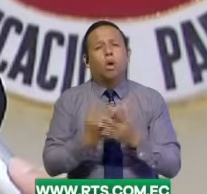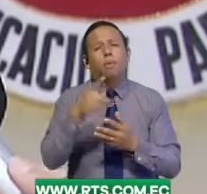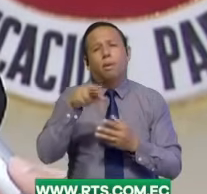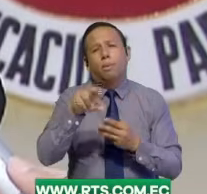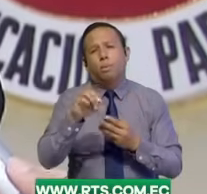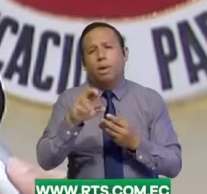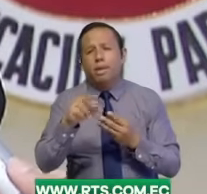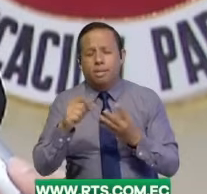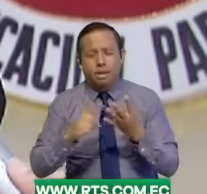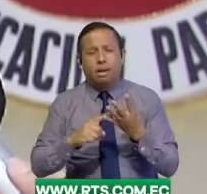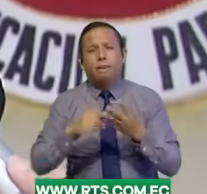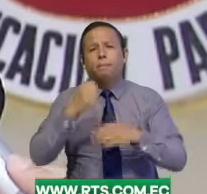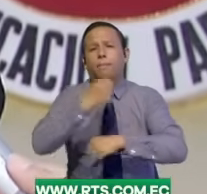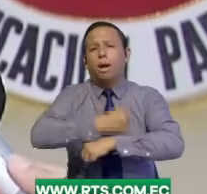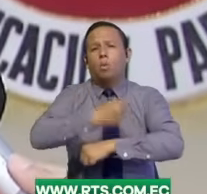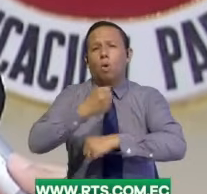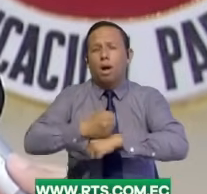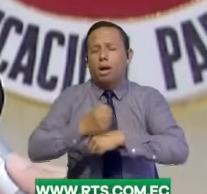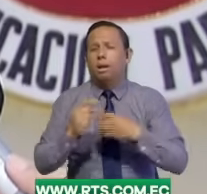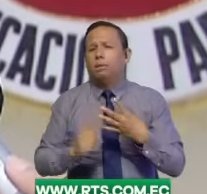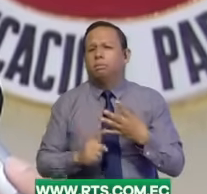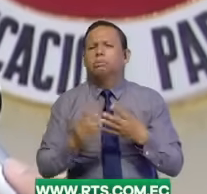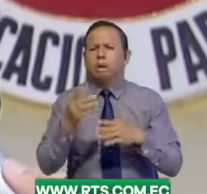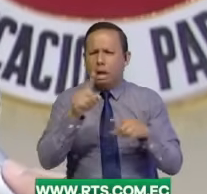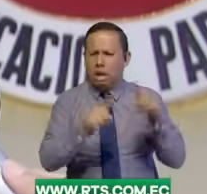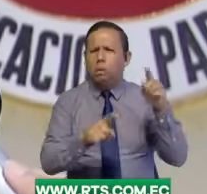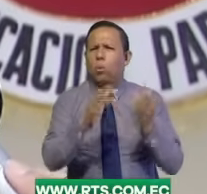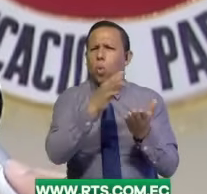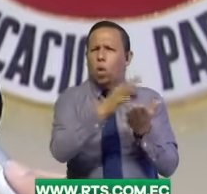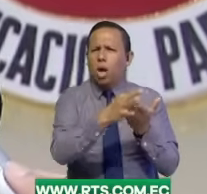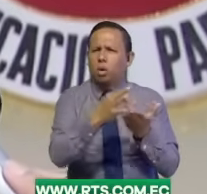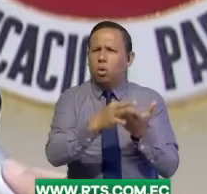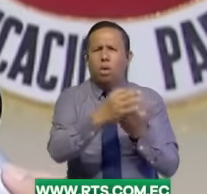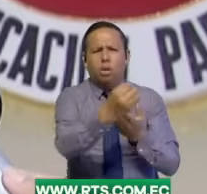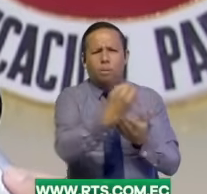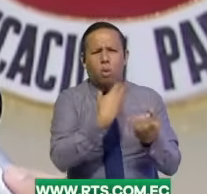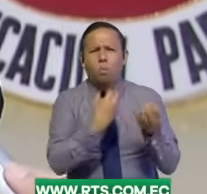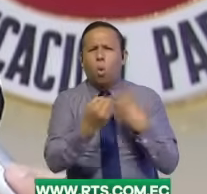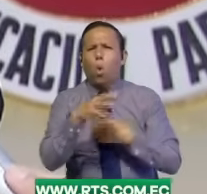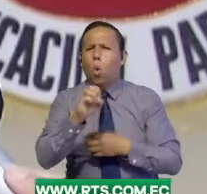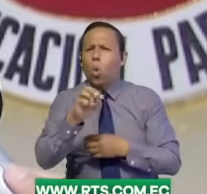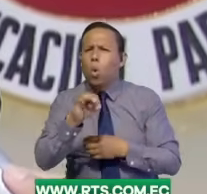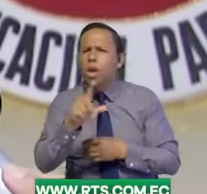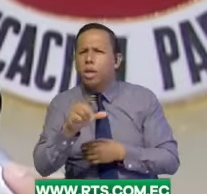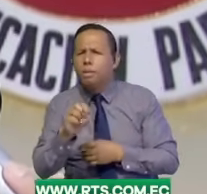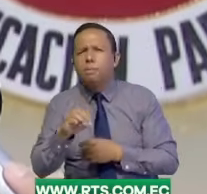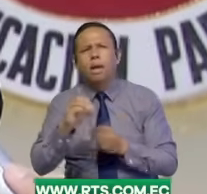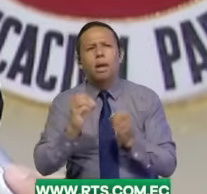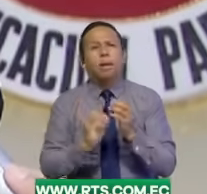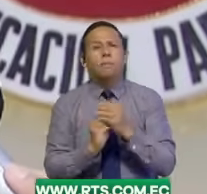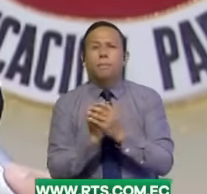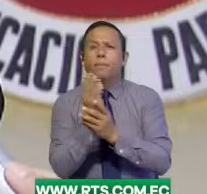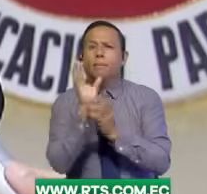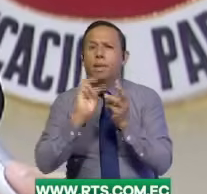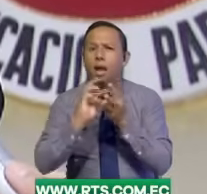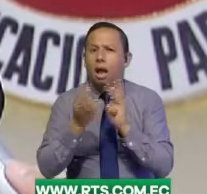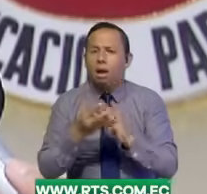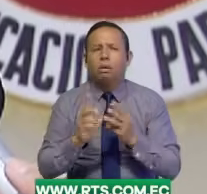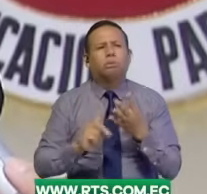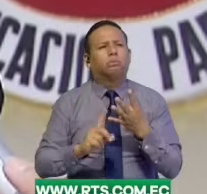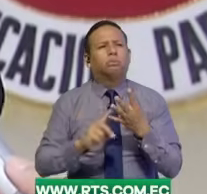Pascuales y, bueno, y cantones también que sabemos, por ejemplo, Colimes, Milagro, Salitre, donde las escuelas